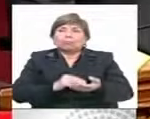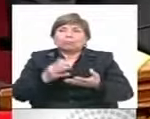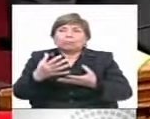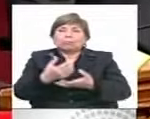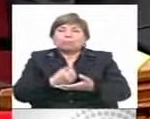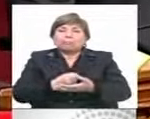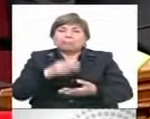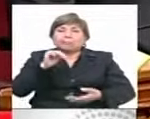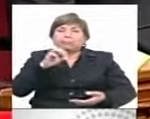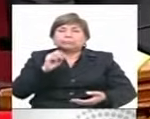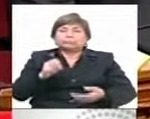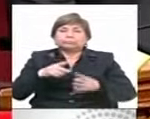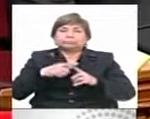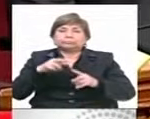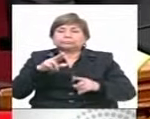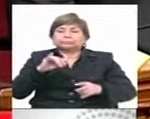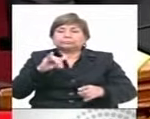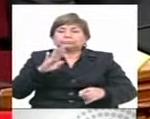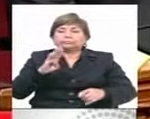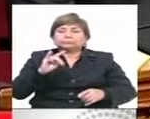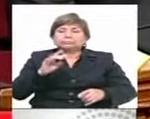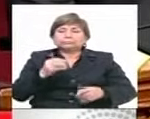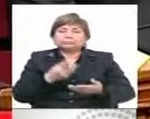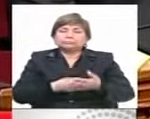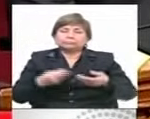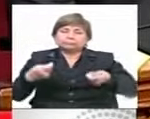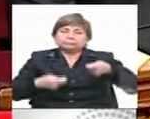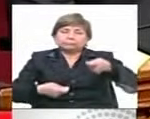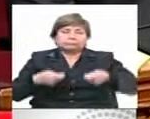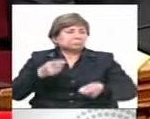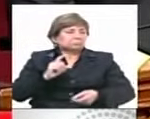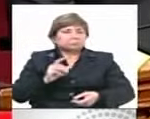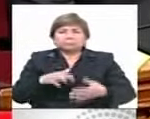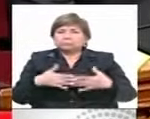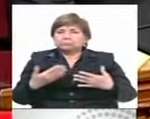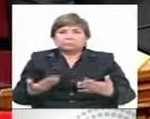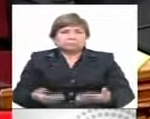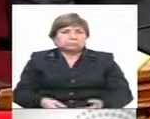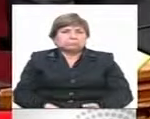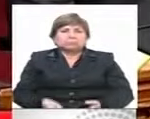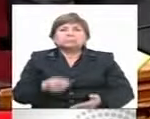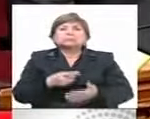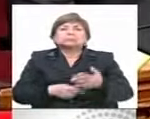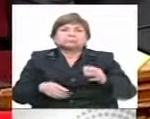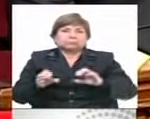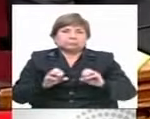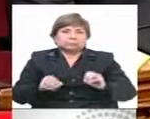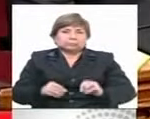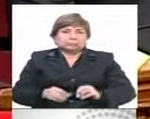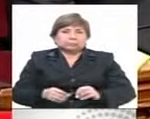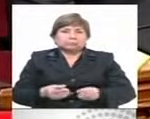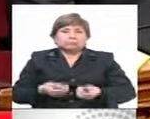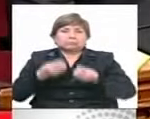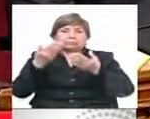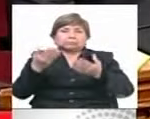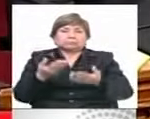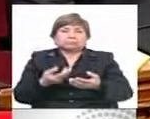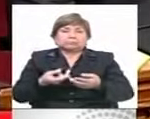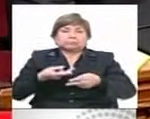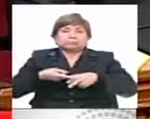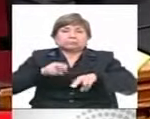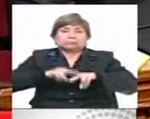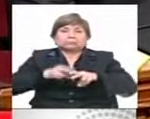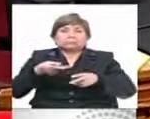tributaria o aumentar los aportantes. No hay. ¿Qué van a hacer? ¿Van a elevar los impuestos a